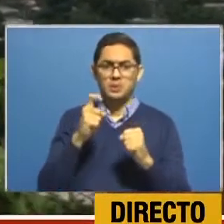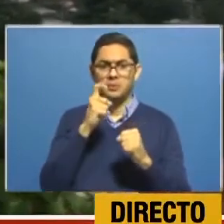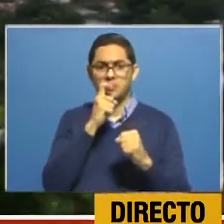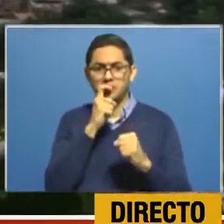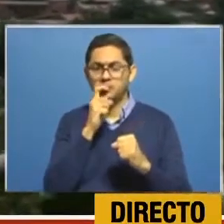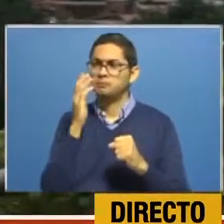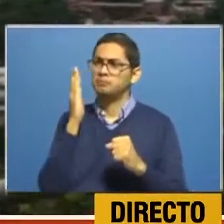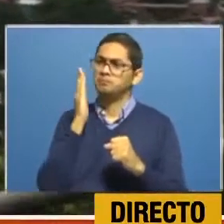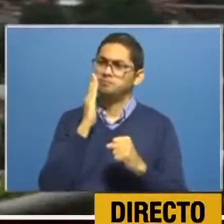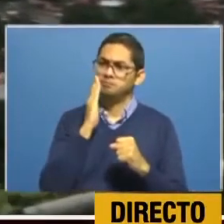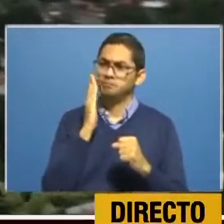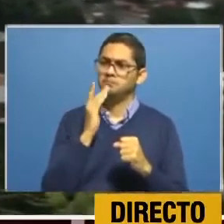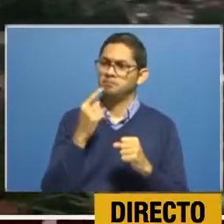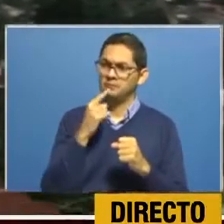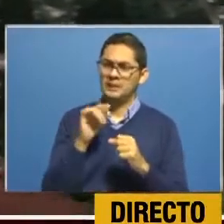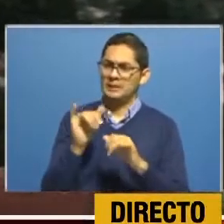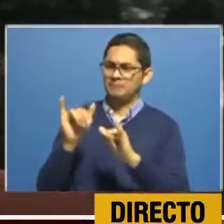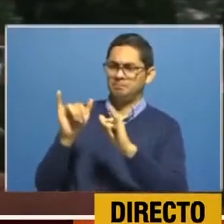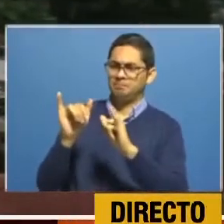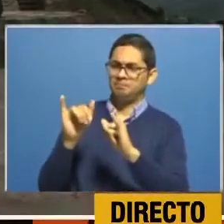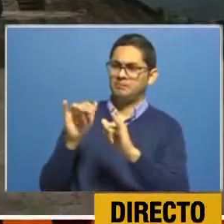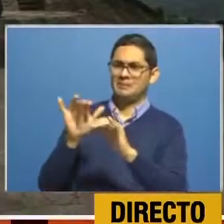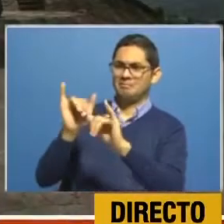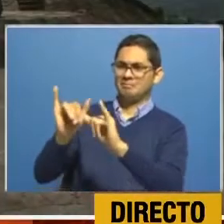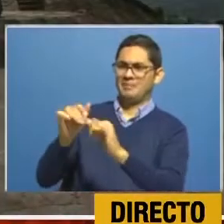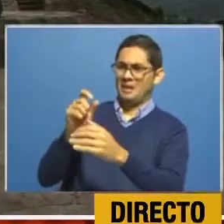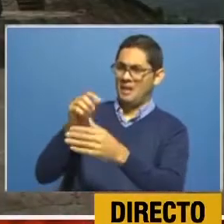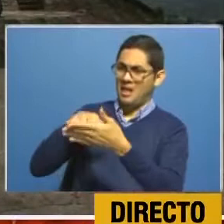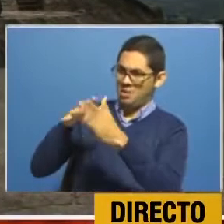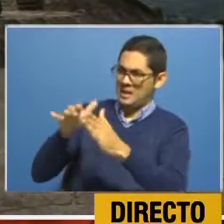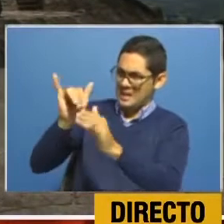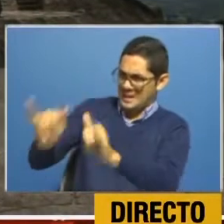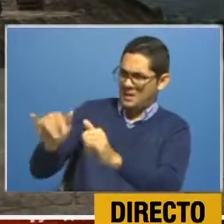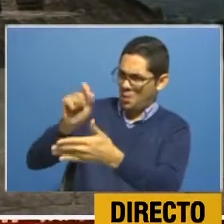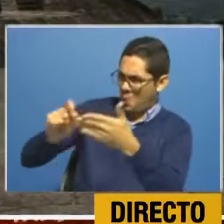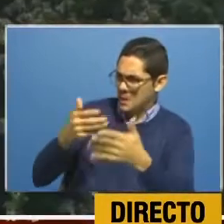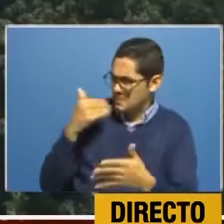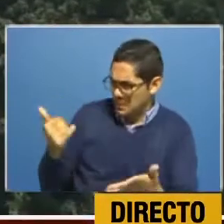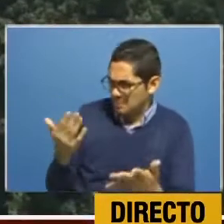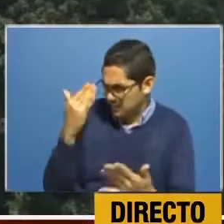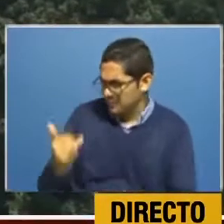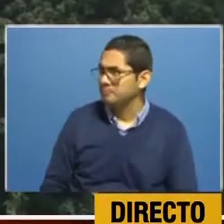que lo mantenga en el plantel para poder tener ese aspecto cultural en sus vidas.